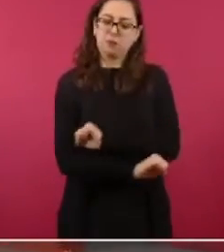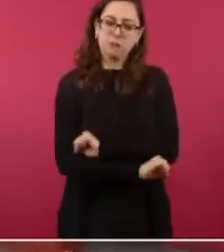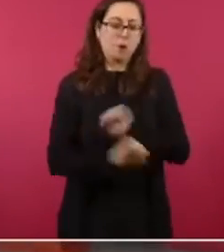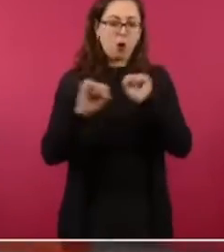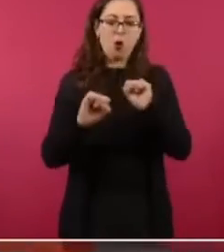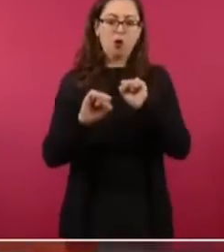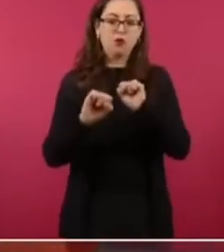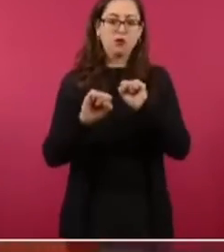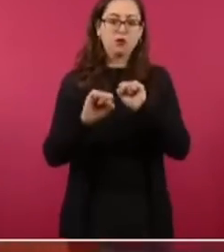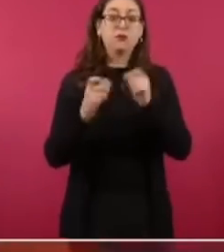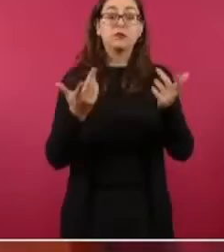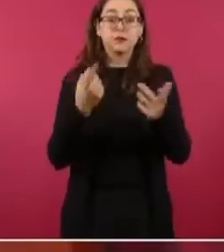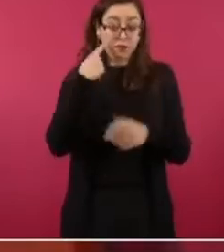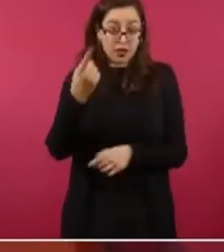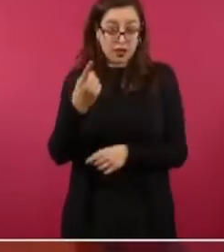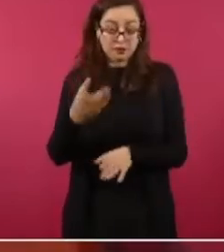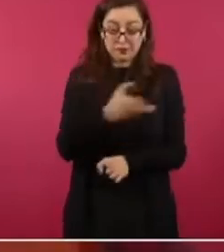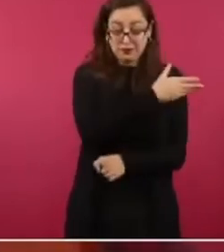No se puede